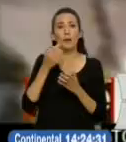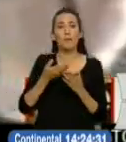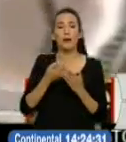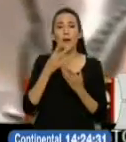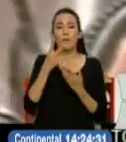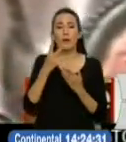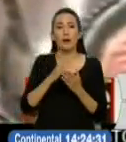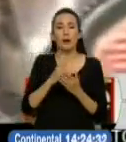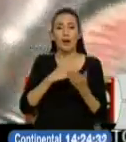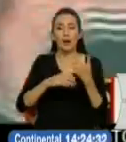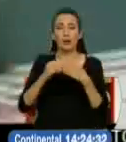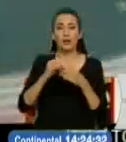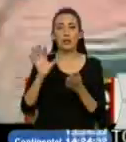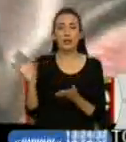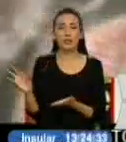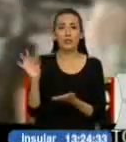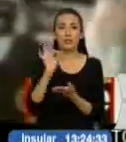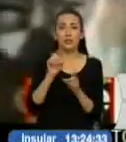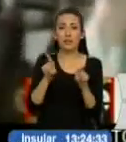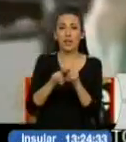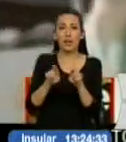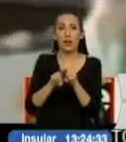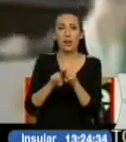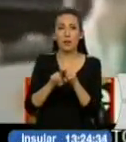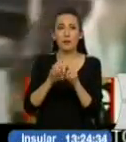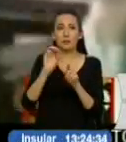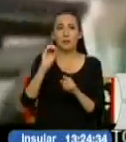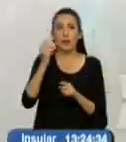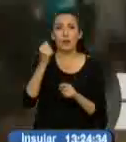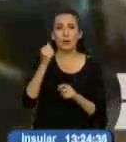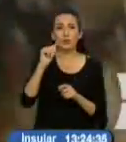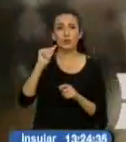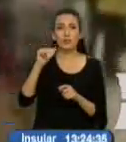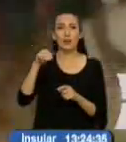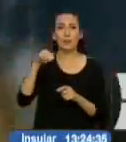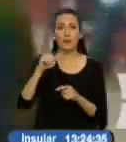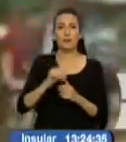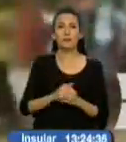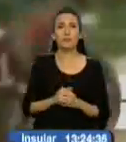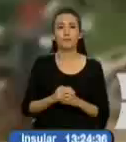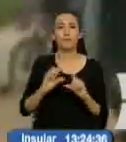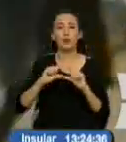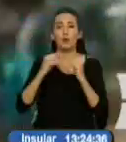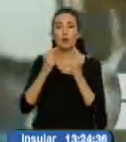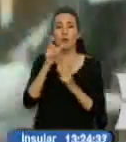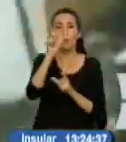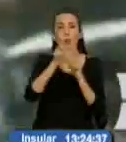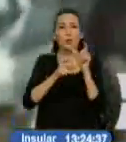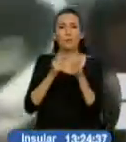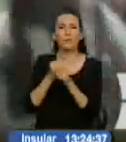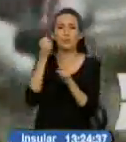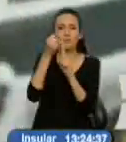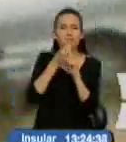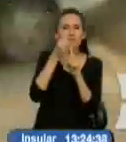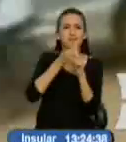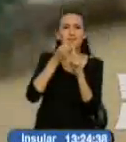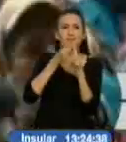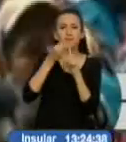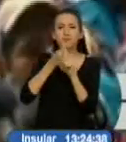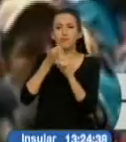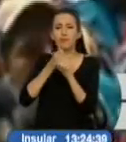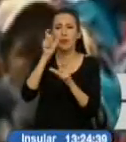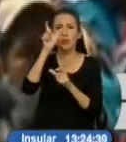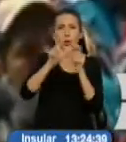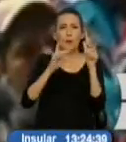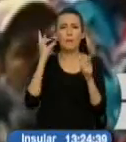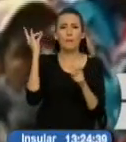global especialmente designado, la misma denominación que tuvo Osama. Un grupo de personas golpearon a un hombre de 38 años en una plaza de